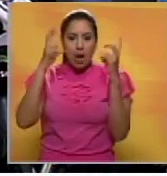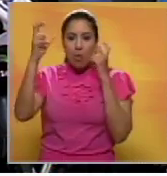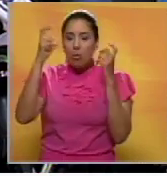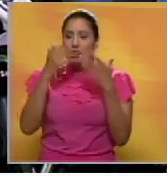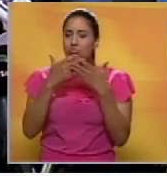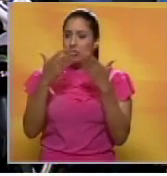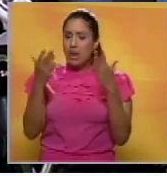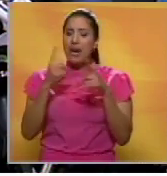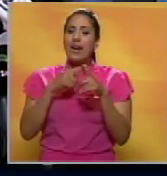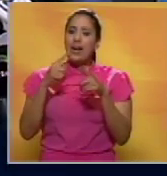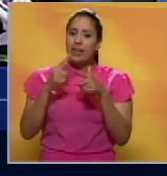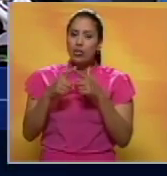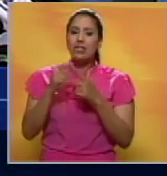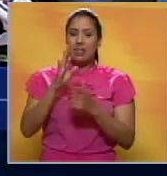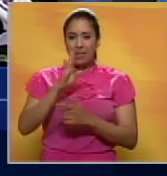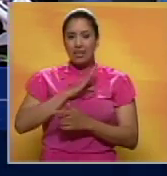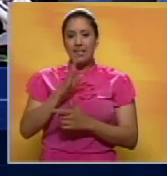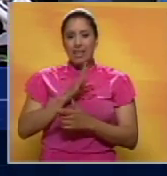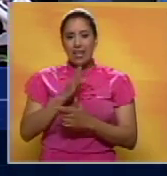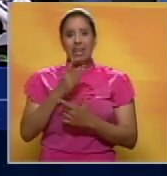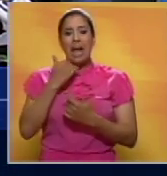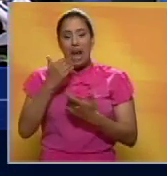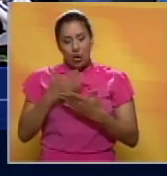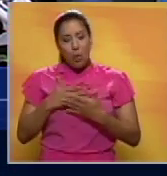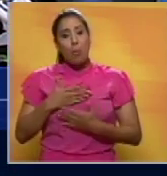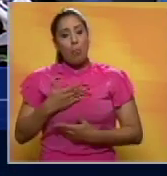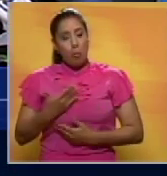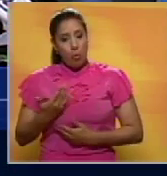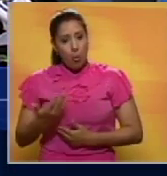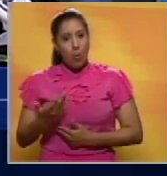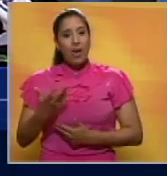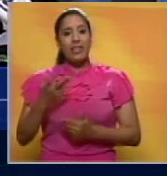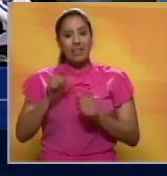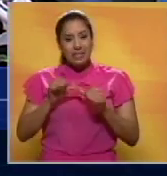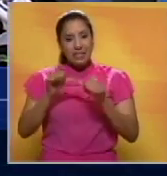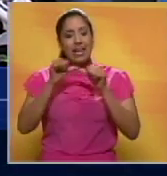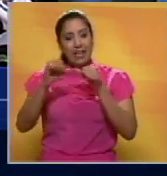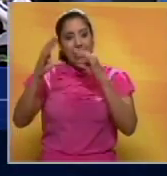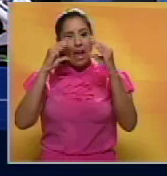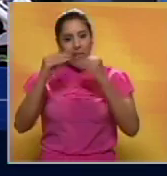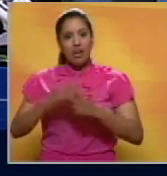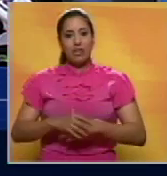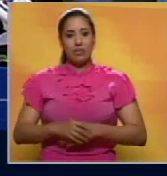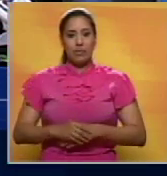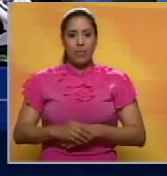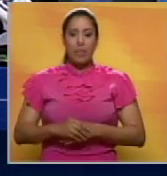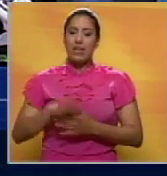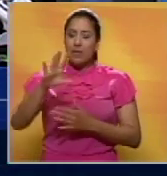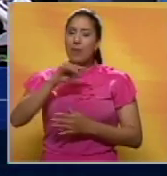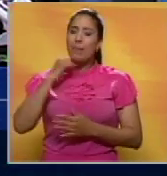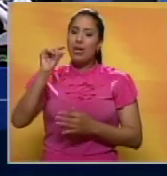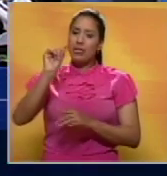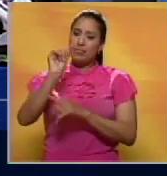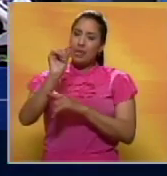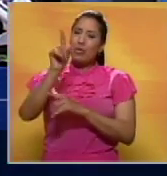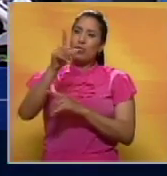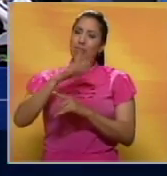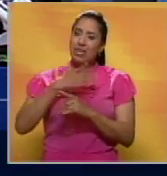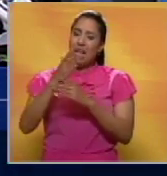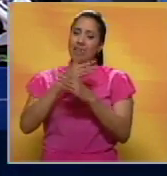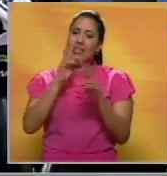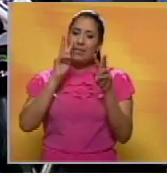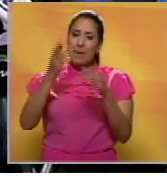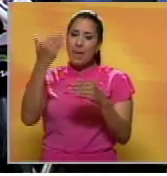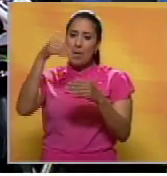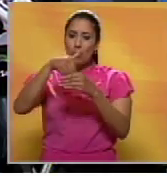escuchar. Entonces tenemos una posibilidad de seguir conversando. Monseñor, ustedes han dicho el tema de las